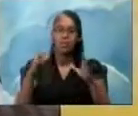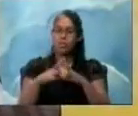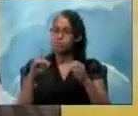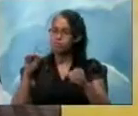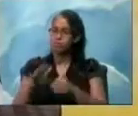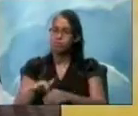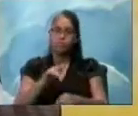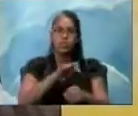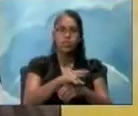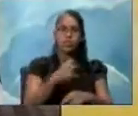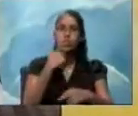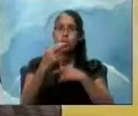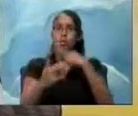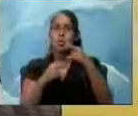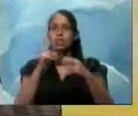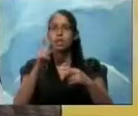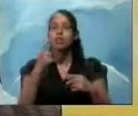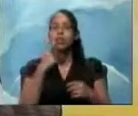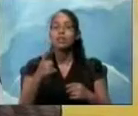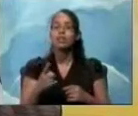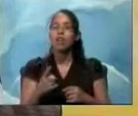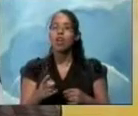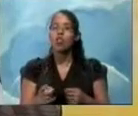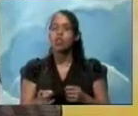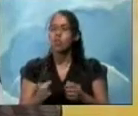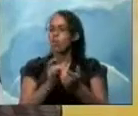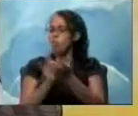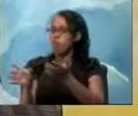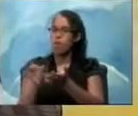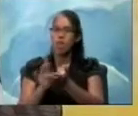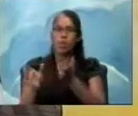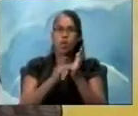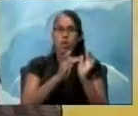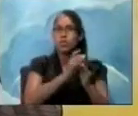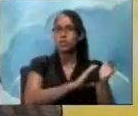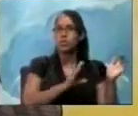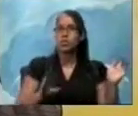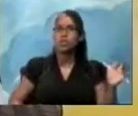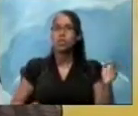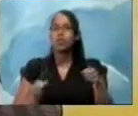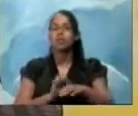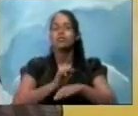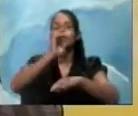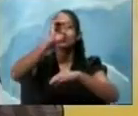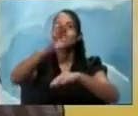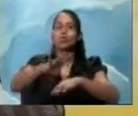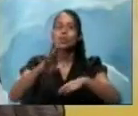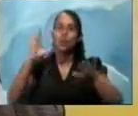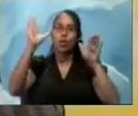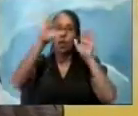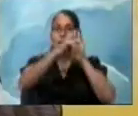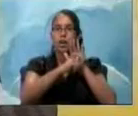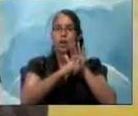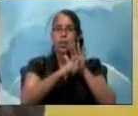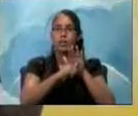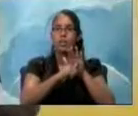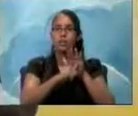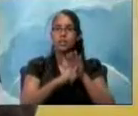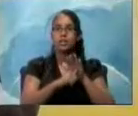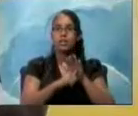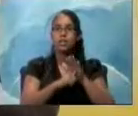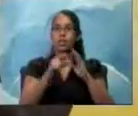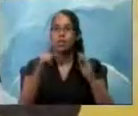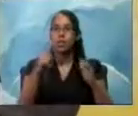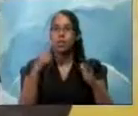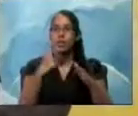dio voces a una diciendo, fuera con este y suéltanos a Barrabás. Una